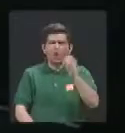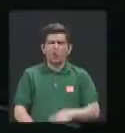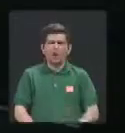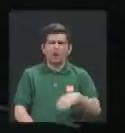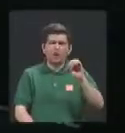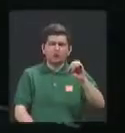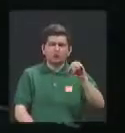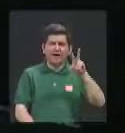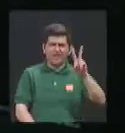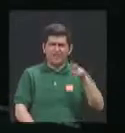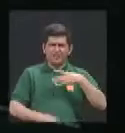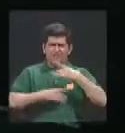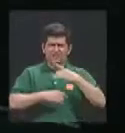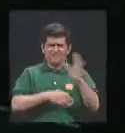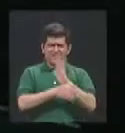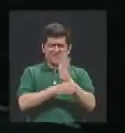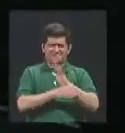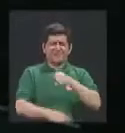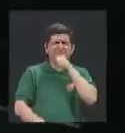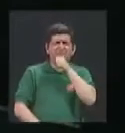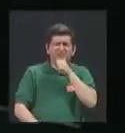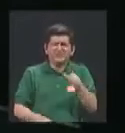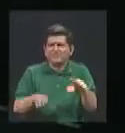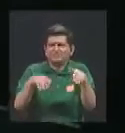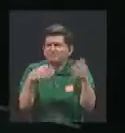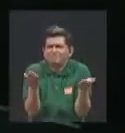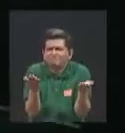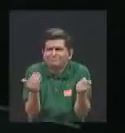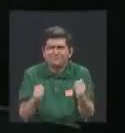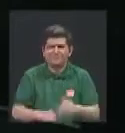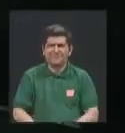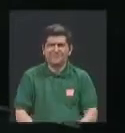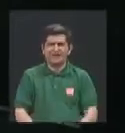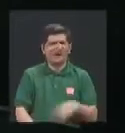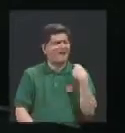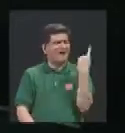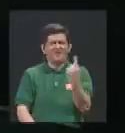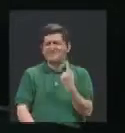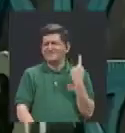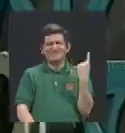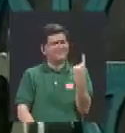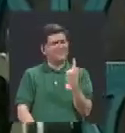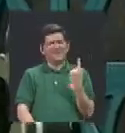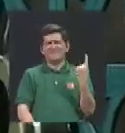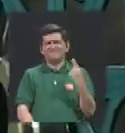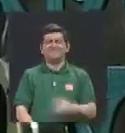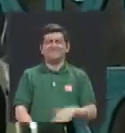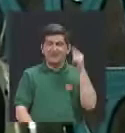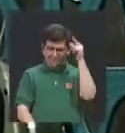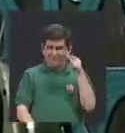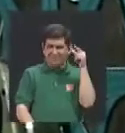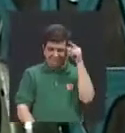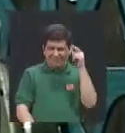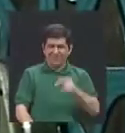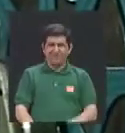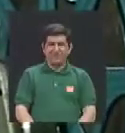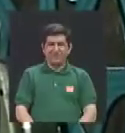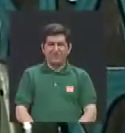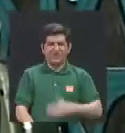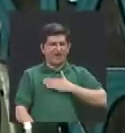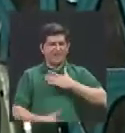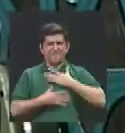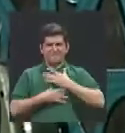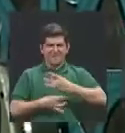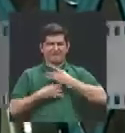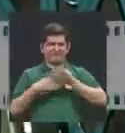¿Cómo un muchacho joven como Osvaldo Valerín se interesa por películas viejas? Fue desde siempre, sin lugar a